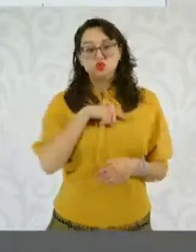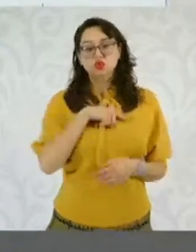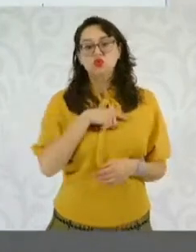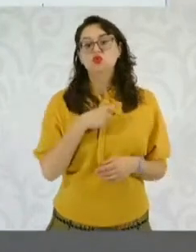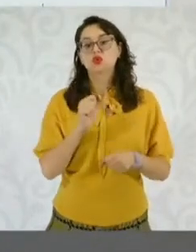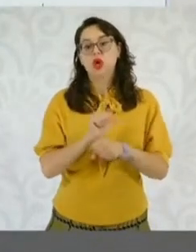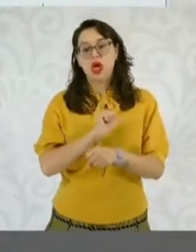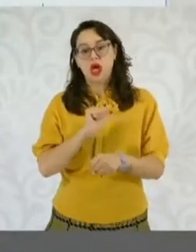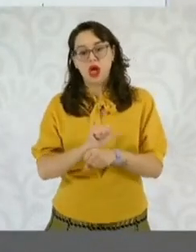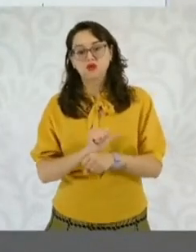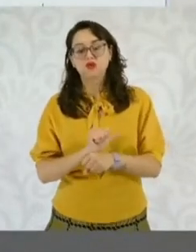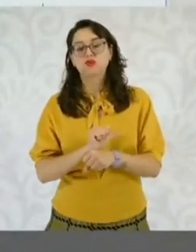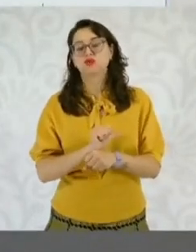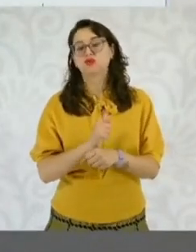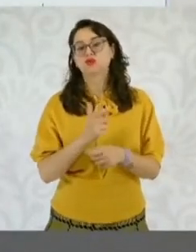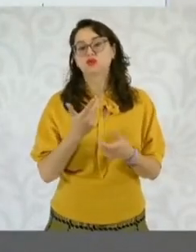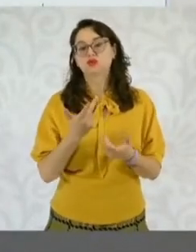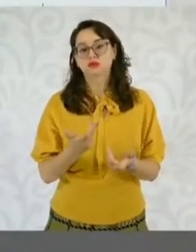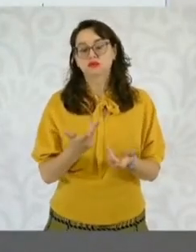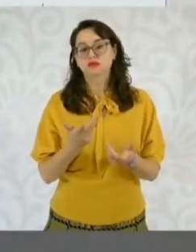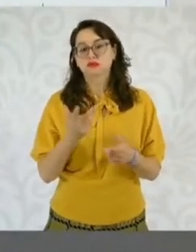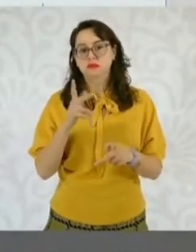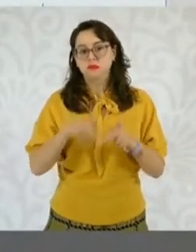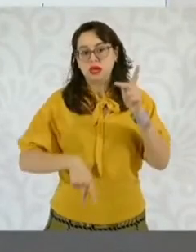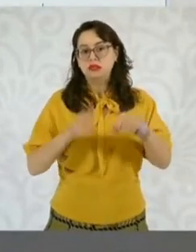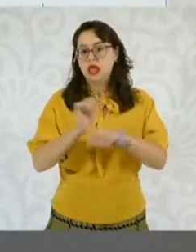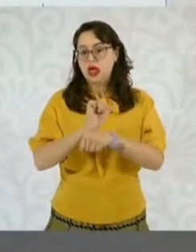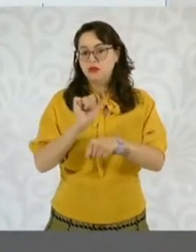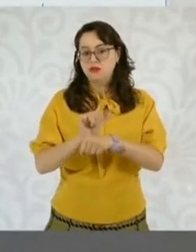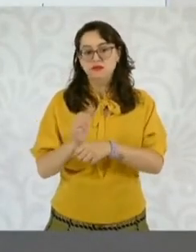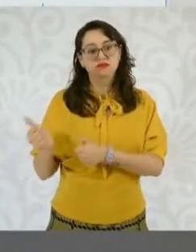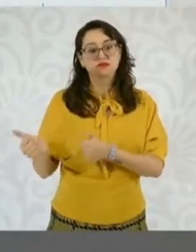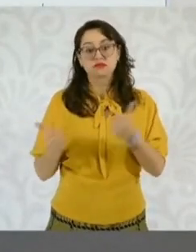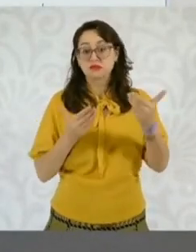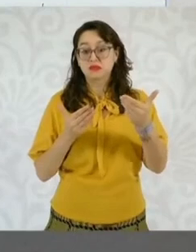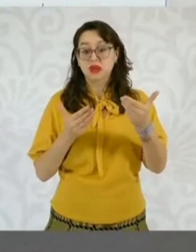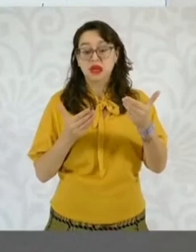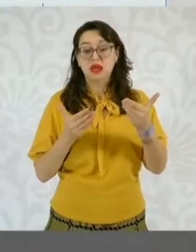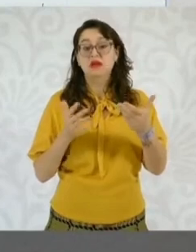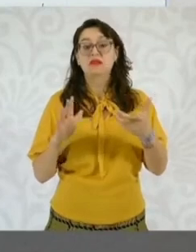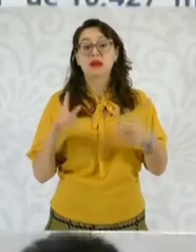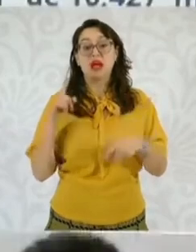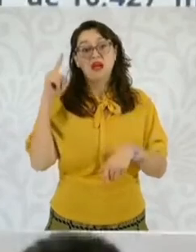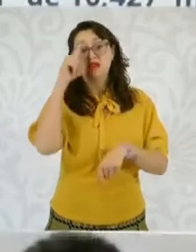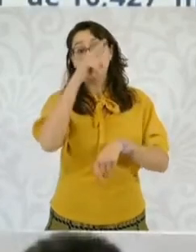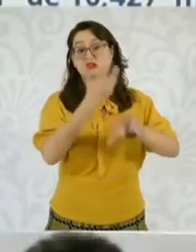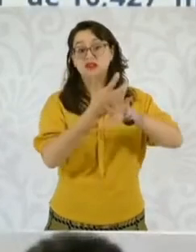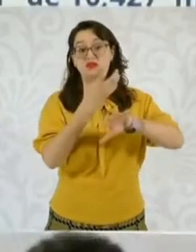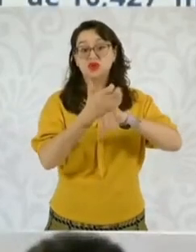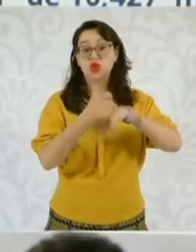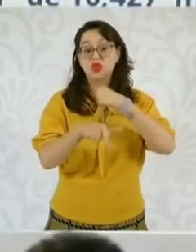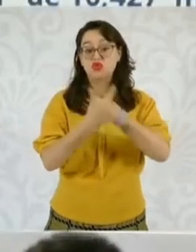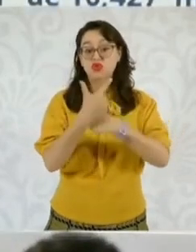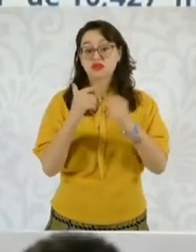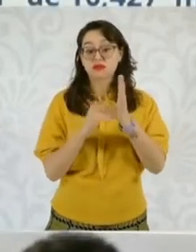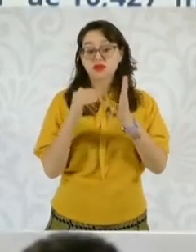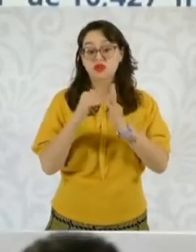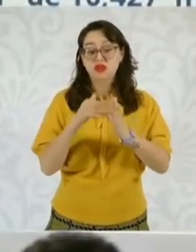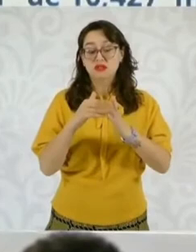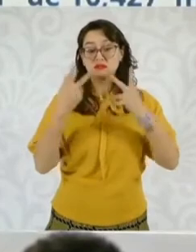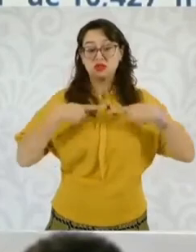automóviles y autopartes. Entonces, aquí van a afectar a 12 millones de familias norteamericanas que de un día a